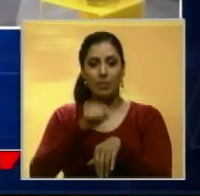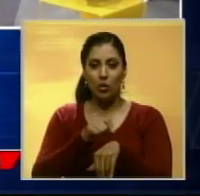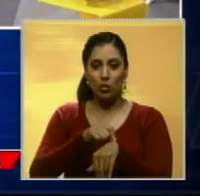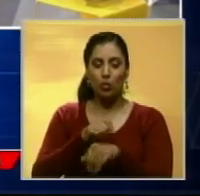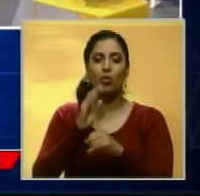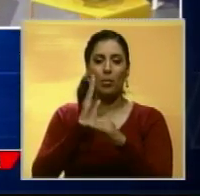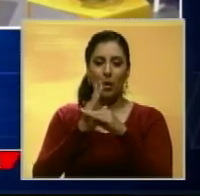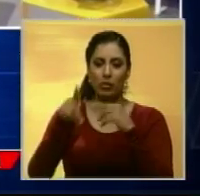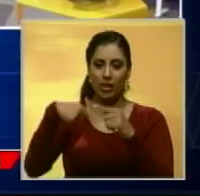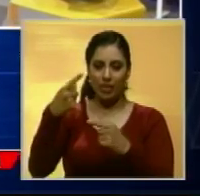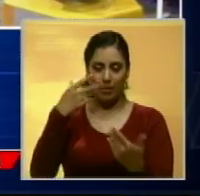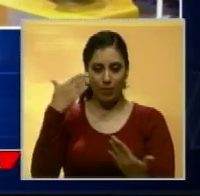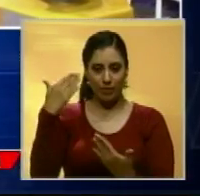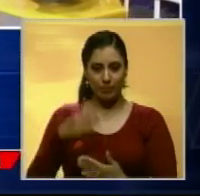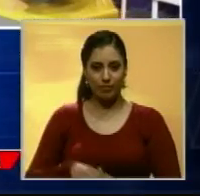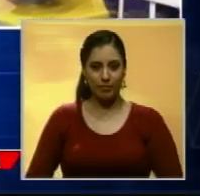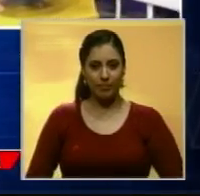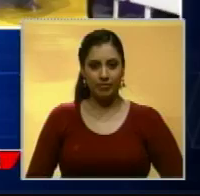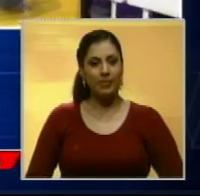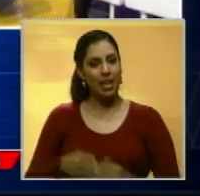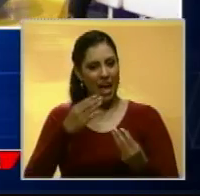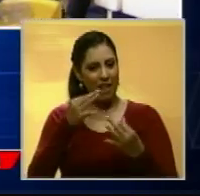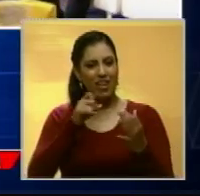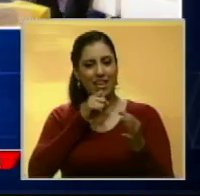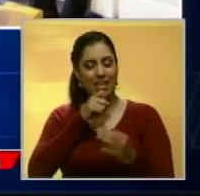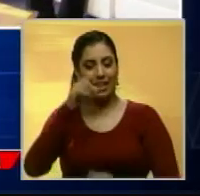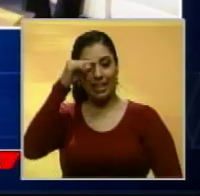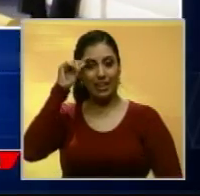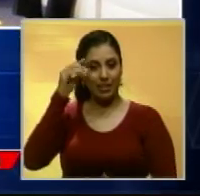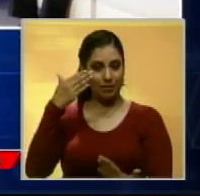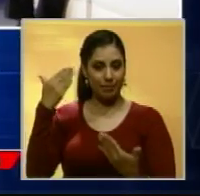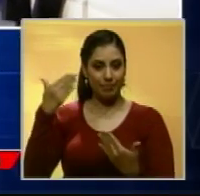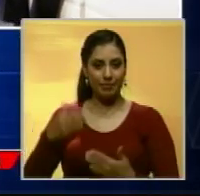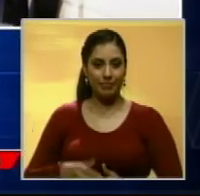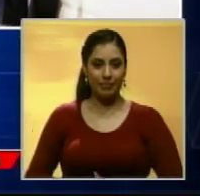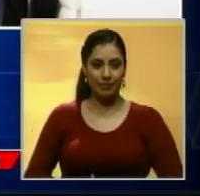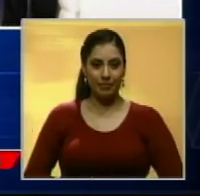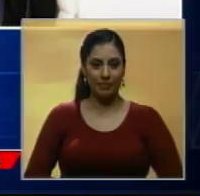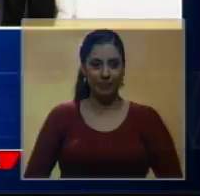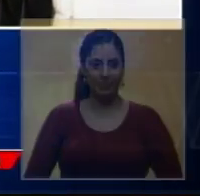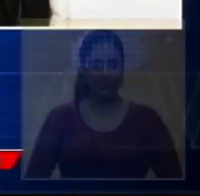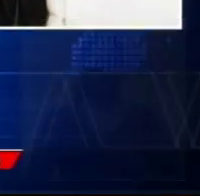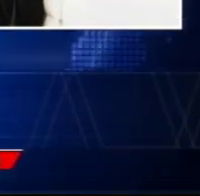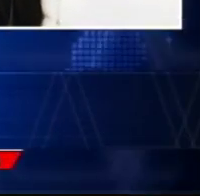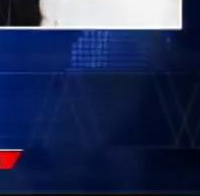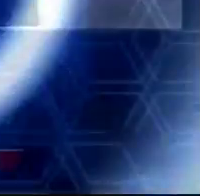así que los esperamos en tan solo minutos. Va a estar conversando con Endrina. Ya venimos.